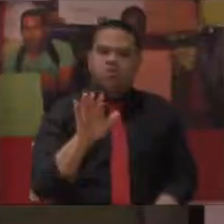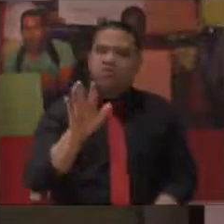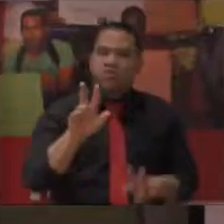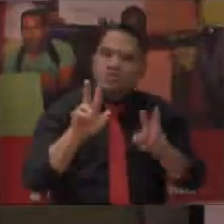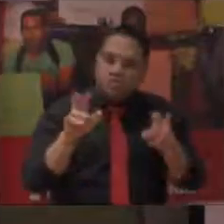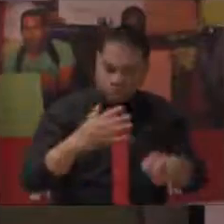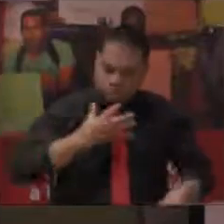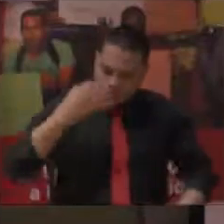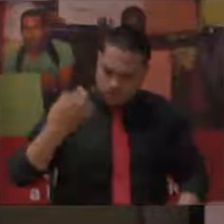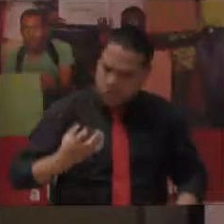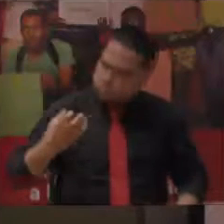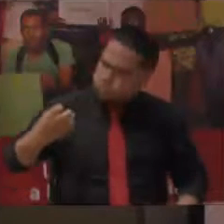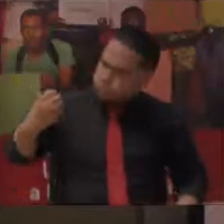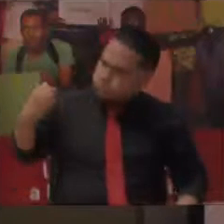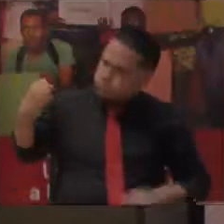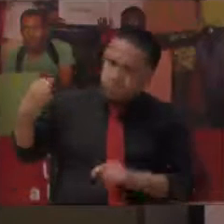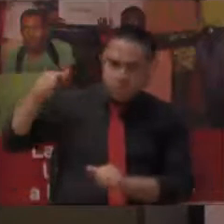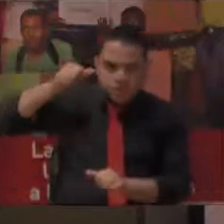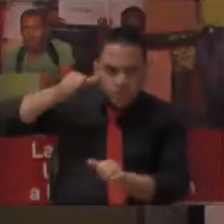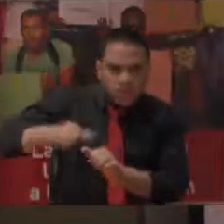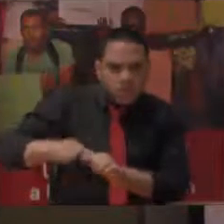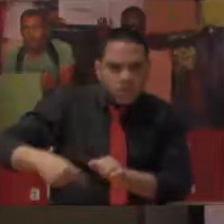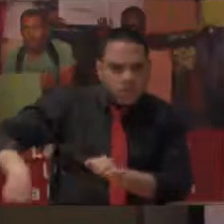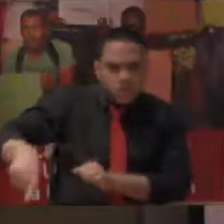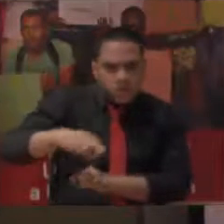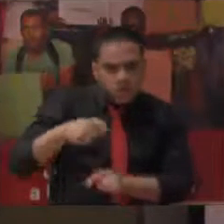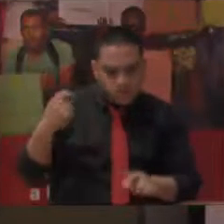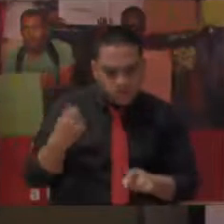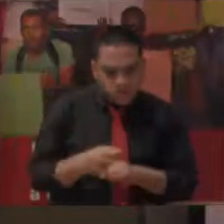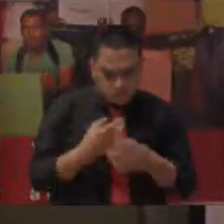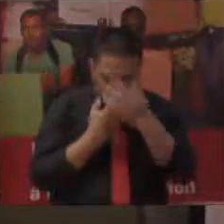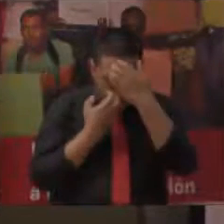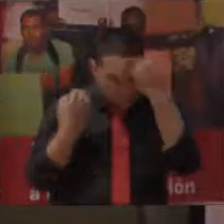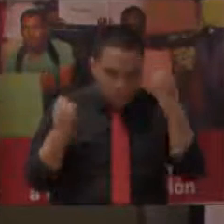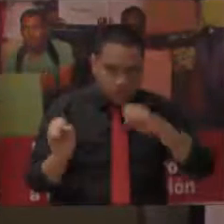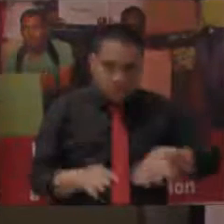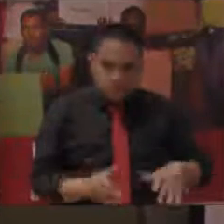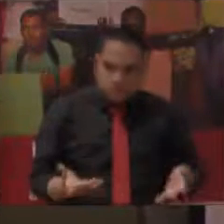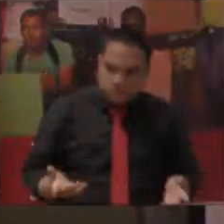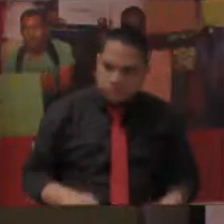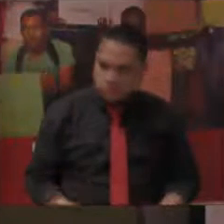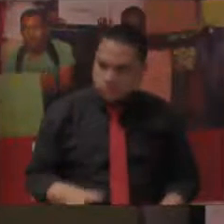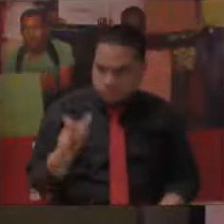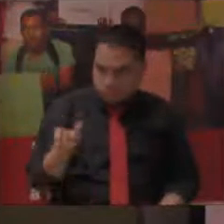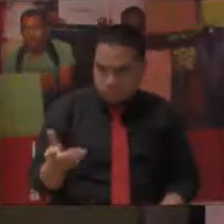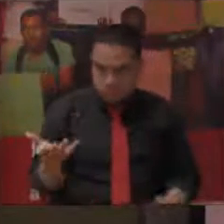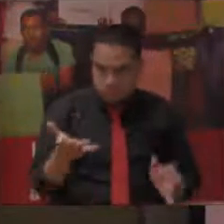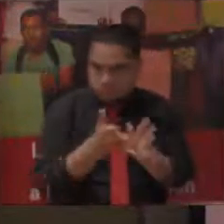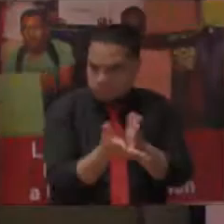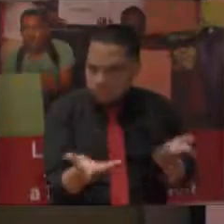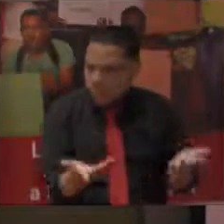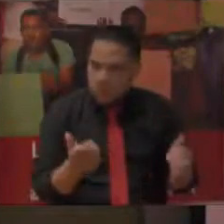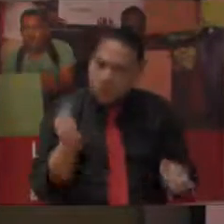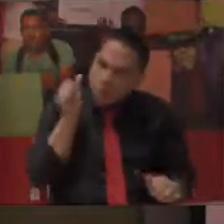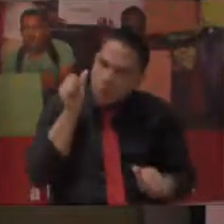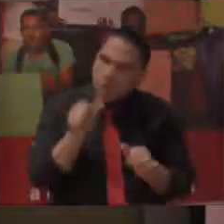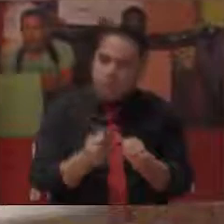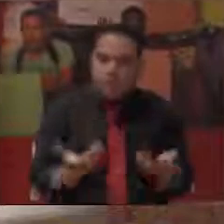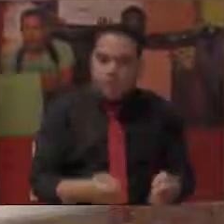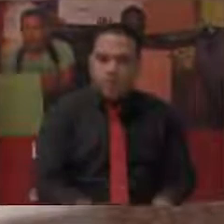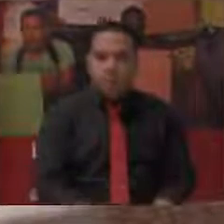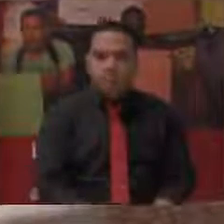memoria histórica que hacen los desmovilizados? ¿Cómo funciona? Una persona que no nos puso su nombre, pero aquí está la pregunta.